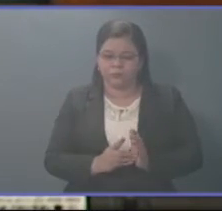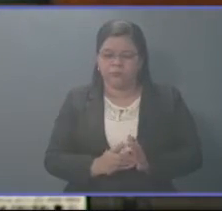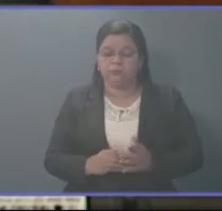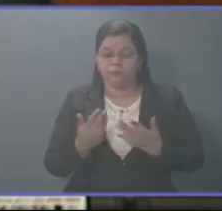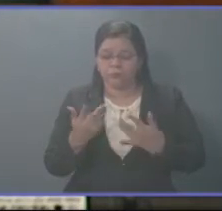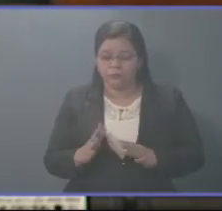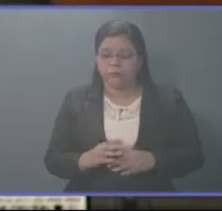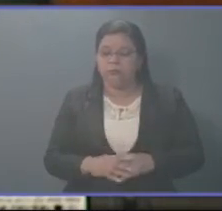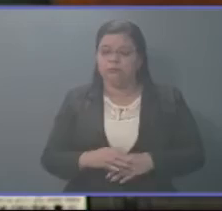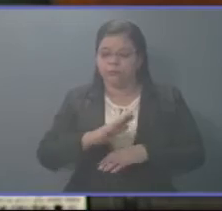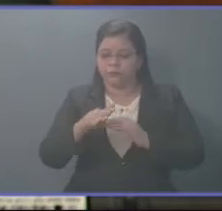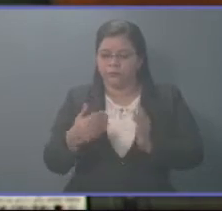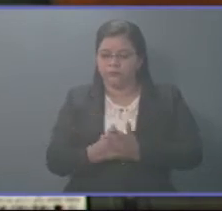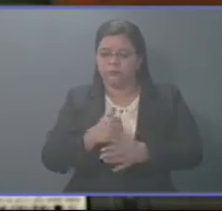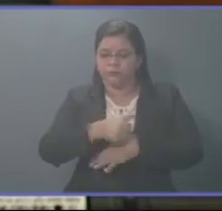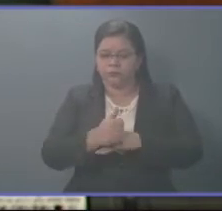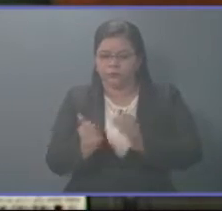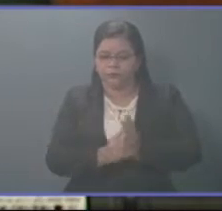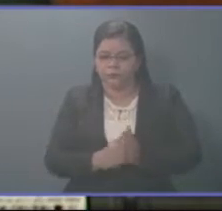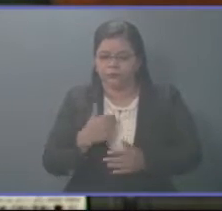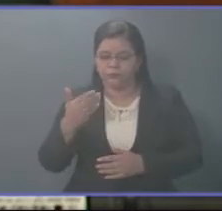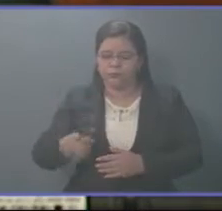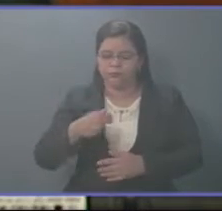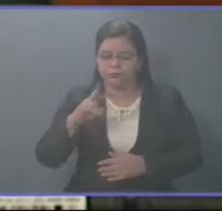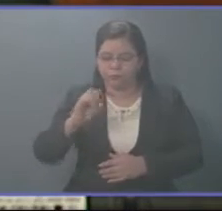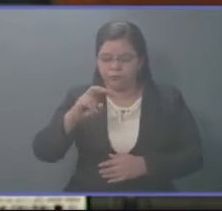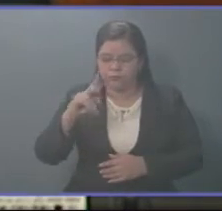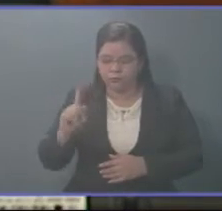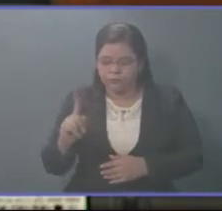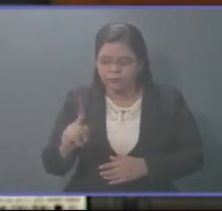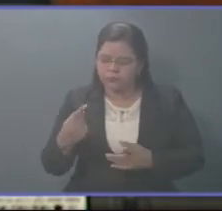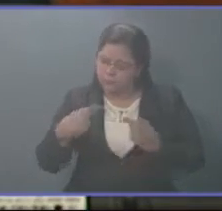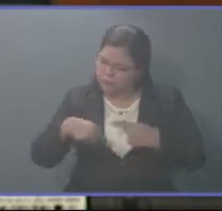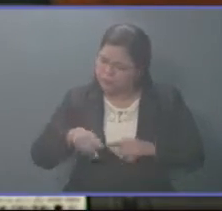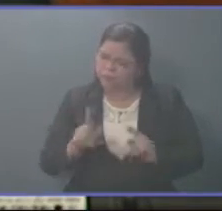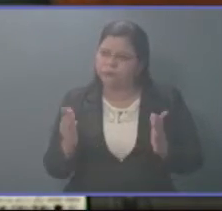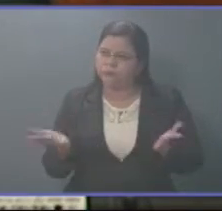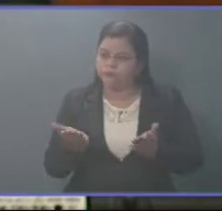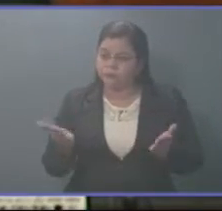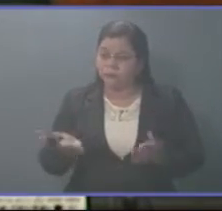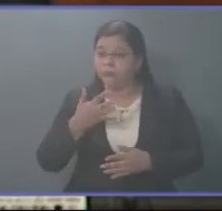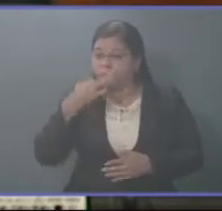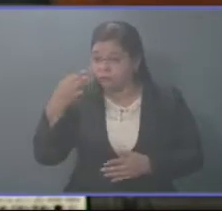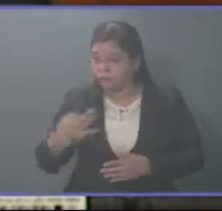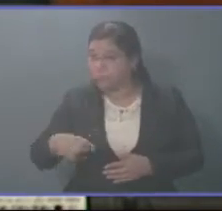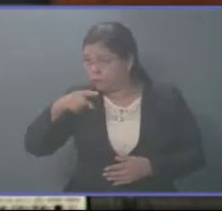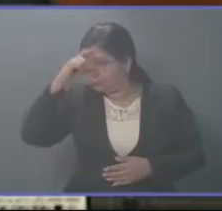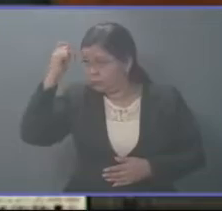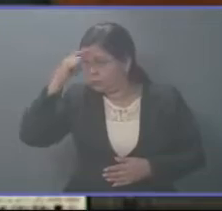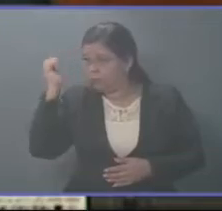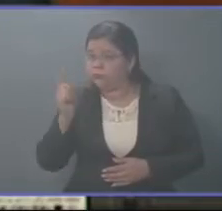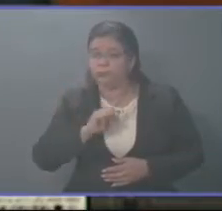su diputación en el Parlamento Centroamericano en el 2021, pues hagan eso, que realmente trabajen y no